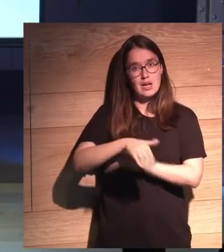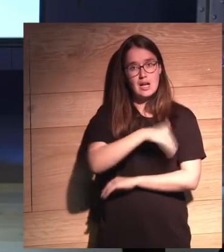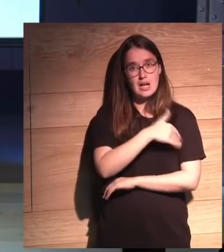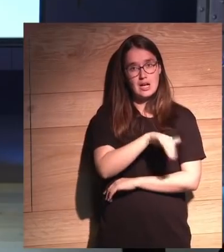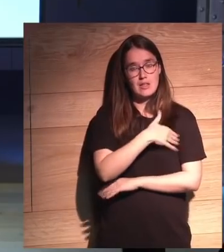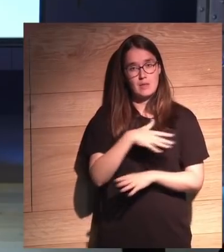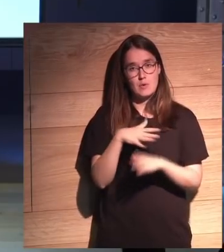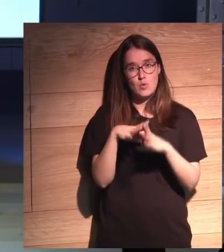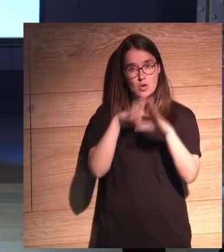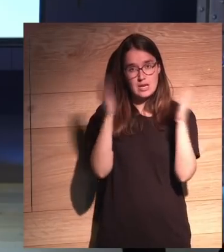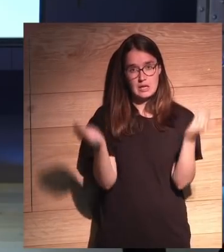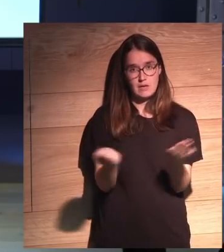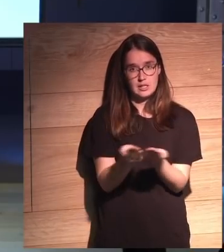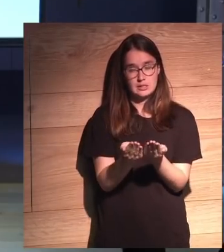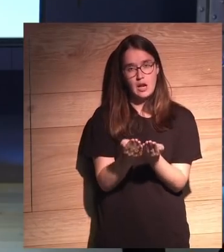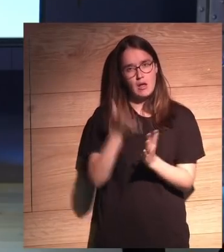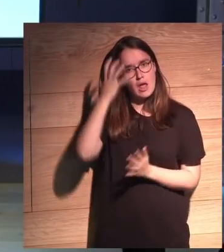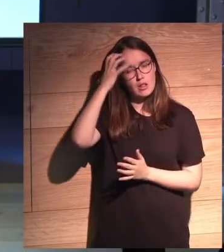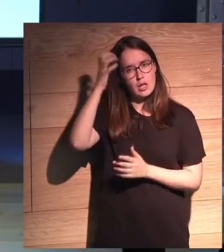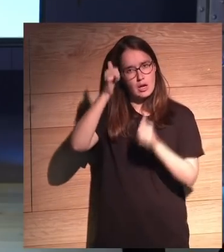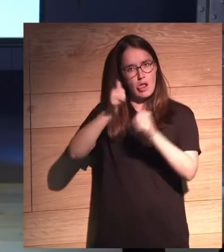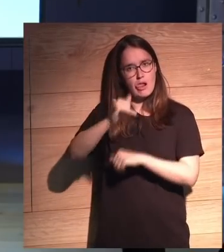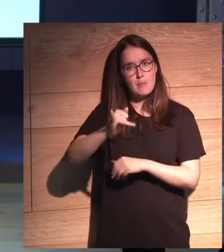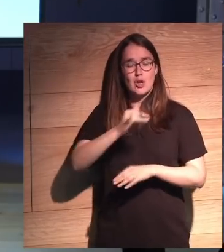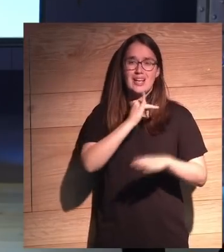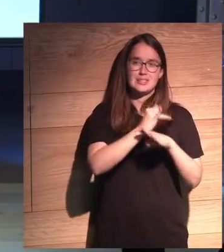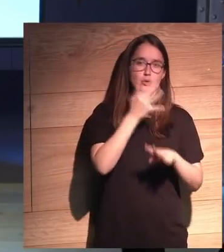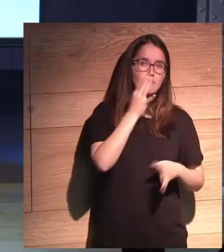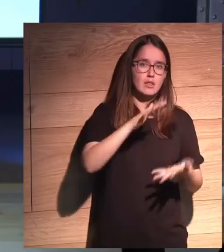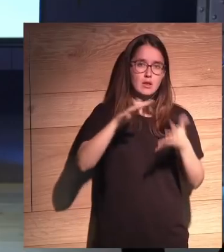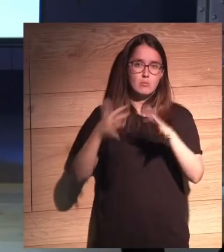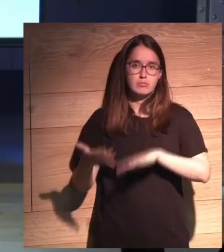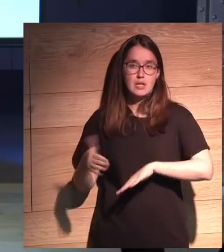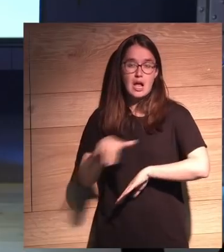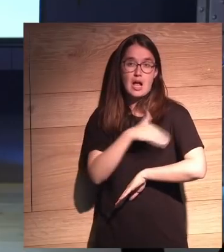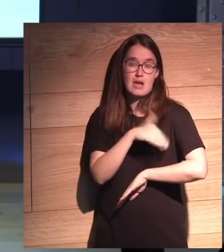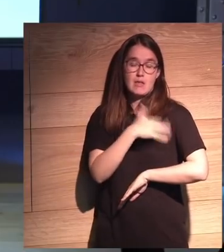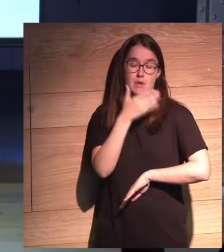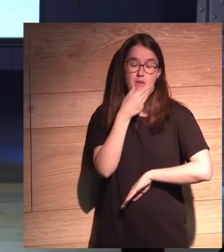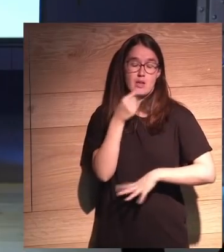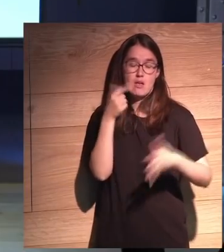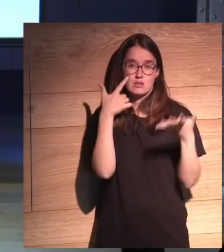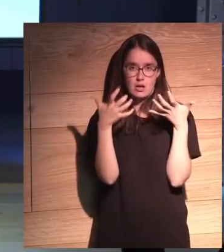Academia de Bellas Artes. Ya no lleva el título de Real, pero pasa de Instituto de Francia a Academia de Bellas Artes.